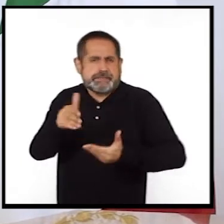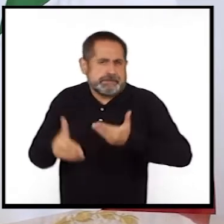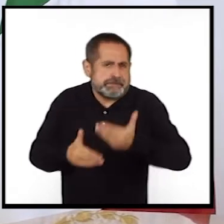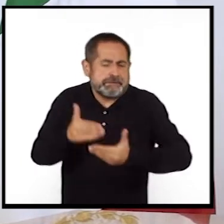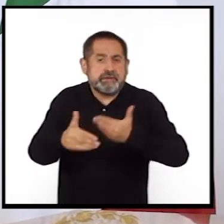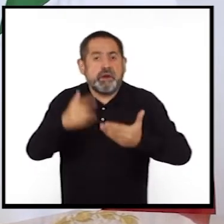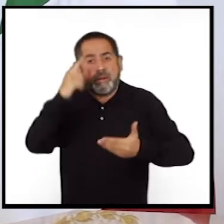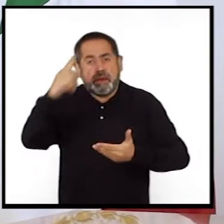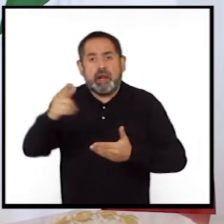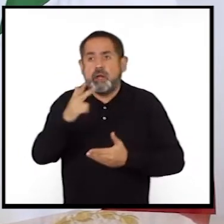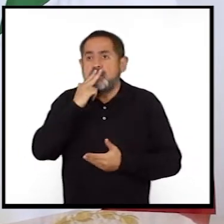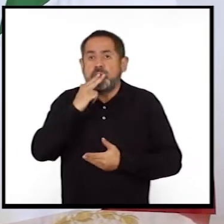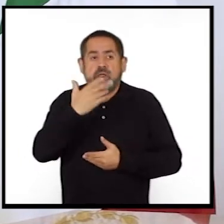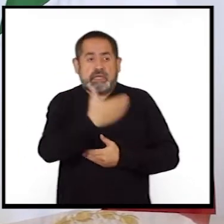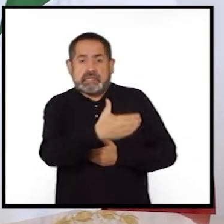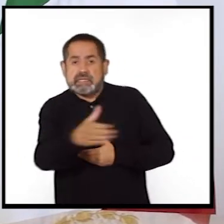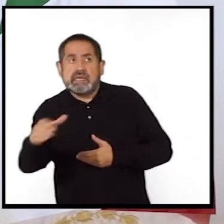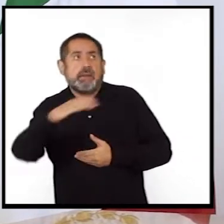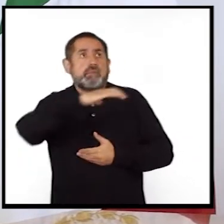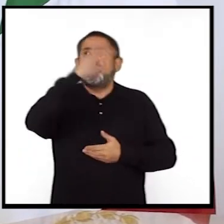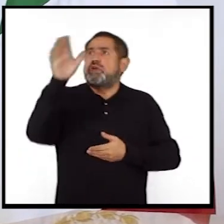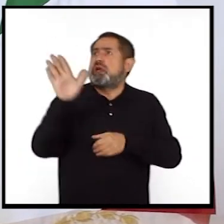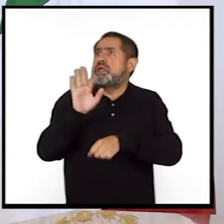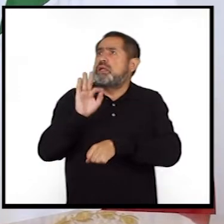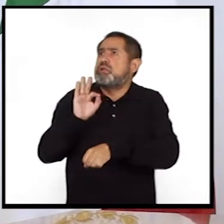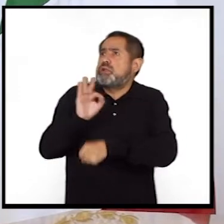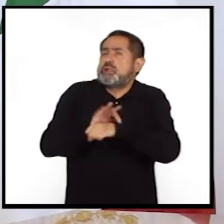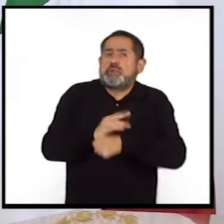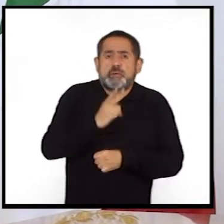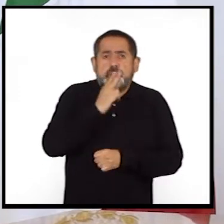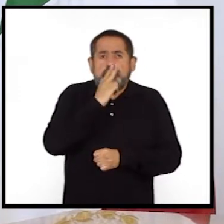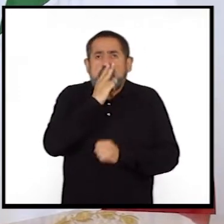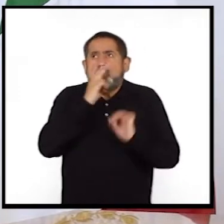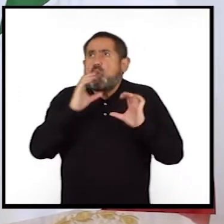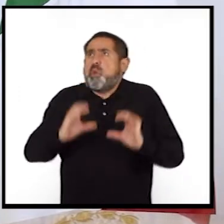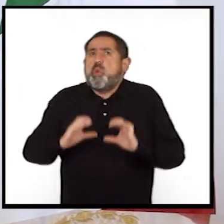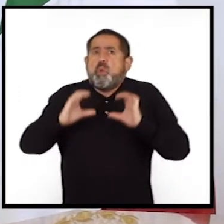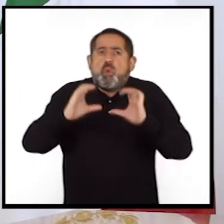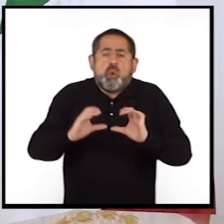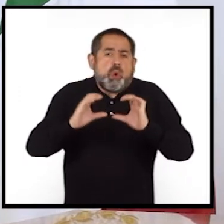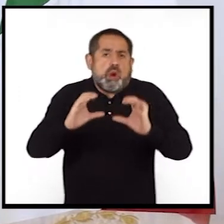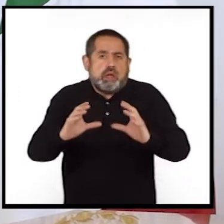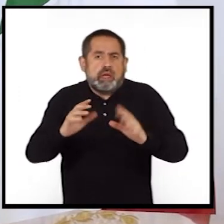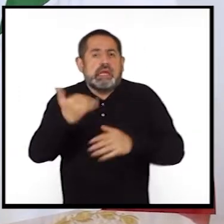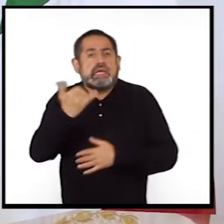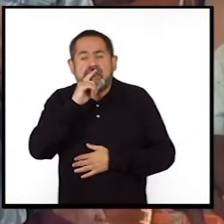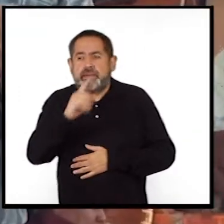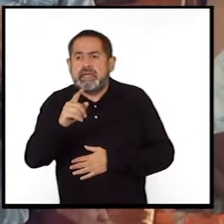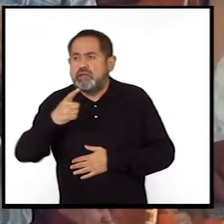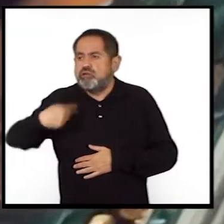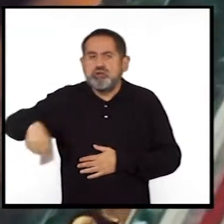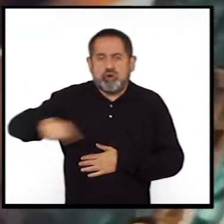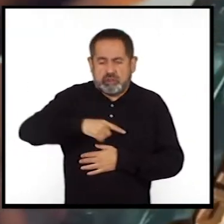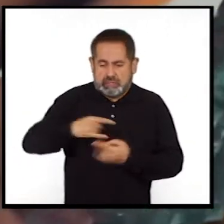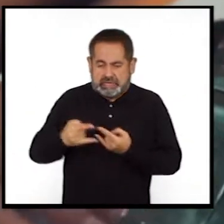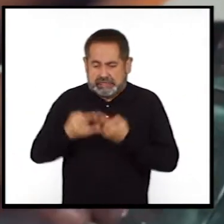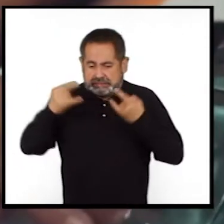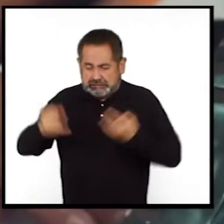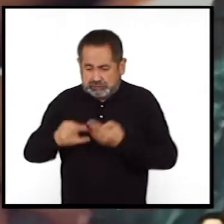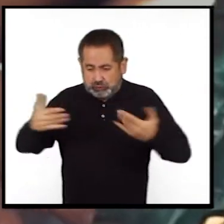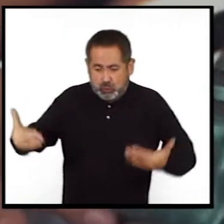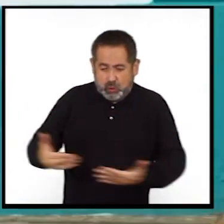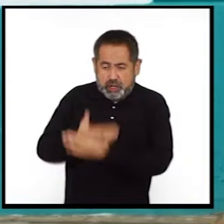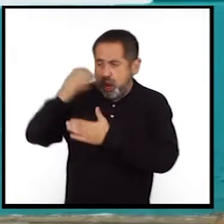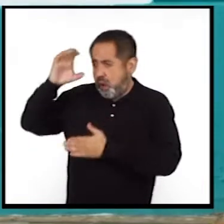desarrollo, en la protección del medio ambiente y en el respeto y rescate de nuestra